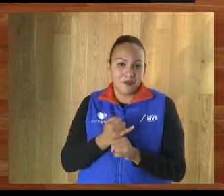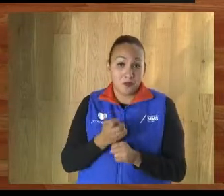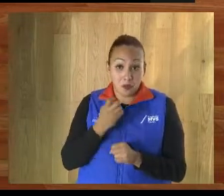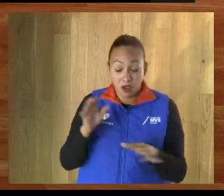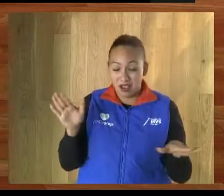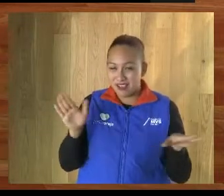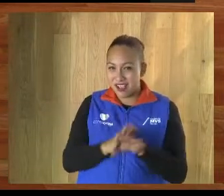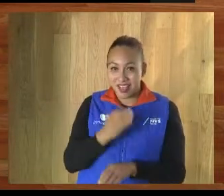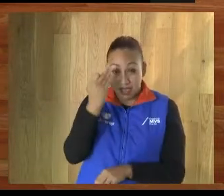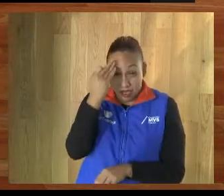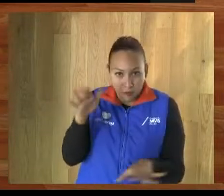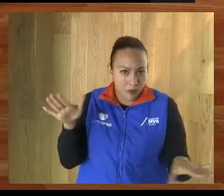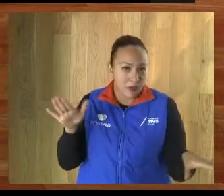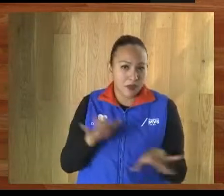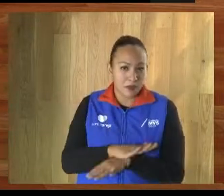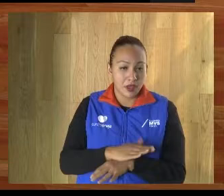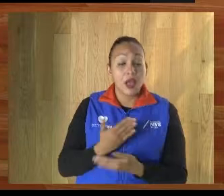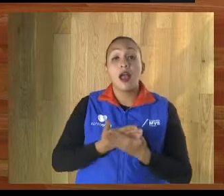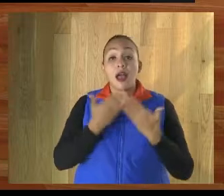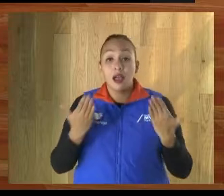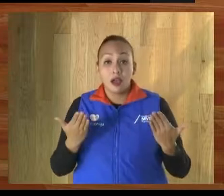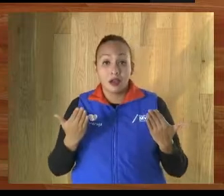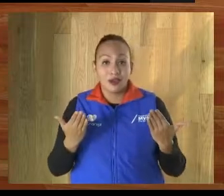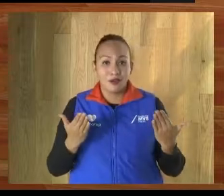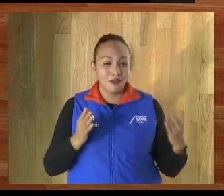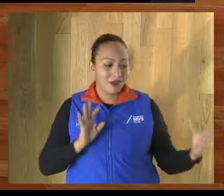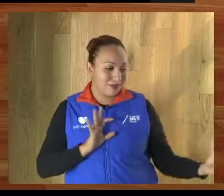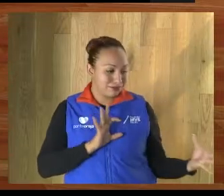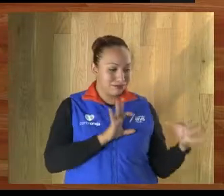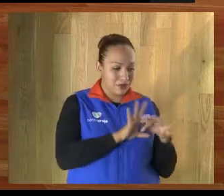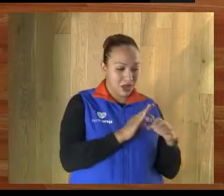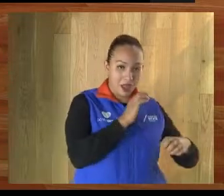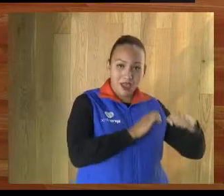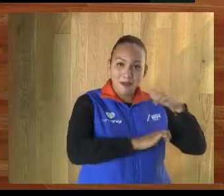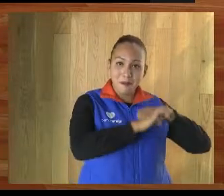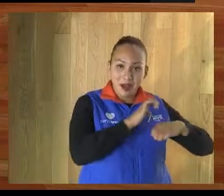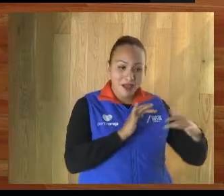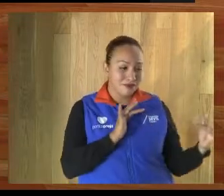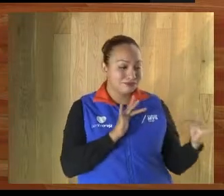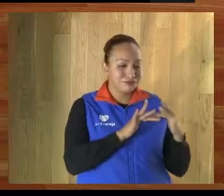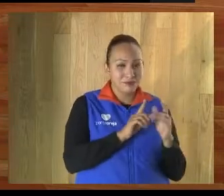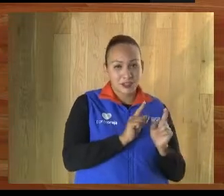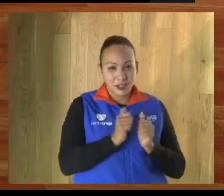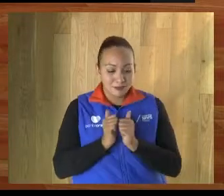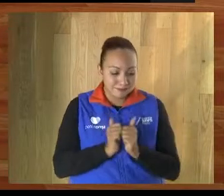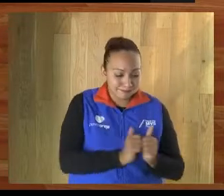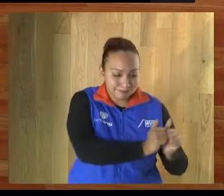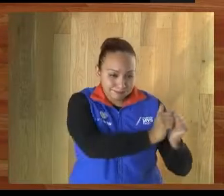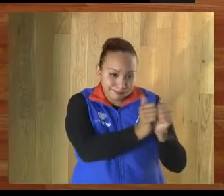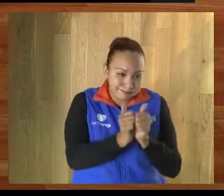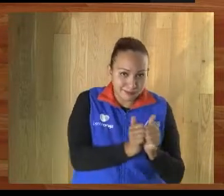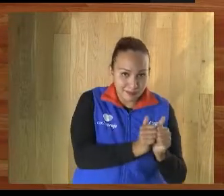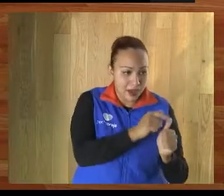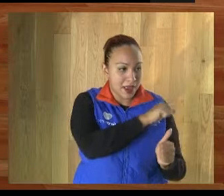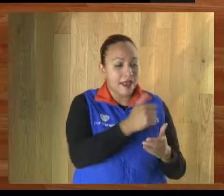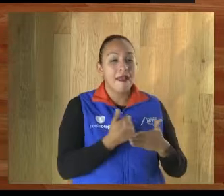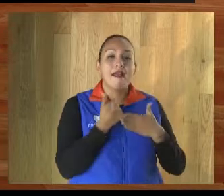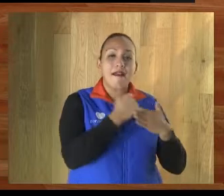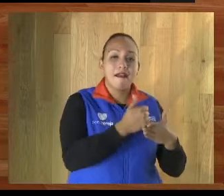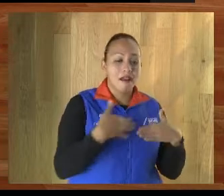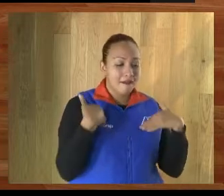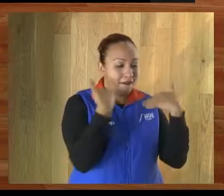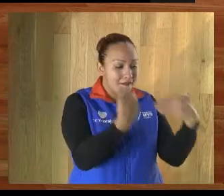incierto, la confianza, tener al lado a personas, a organizaciones, a empresas que nos dan confianza, que sabemos que